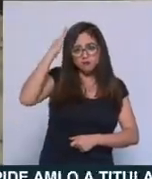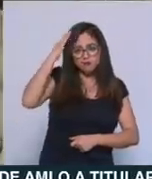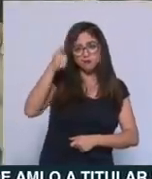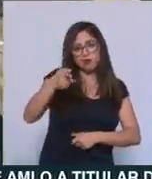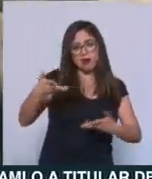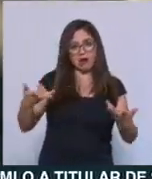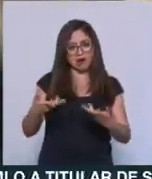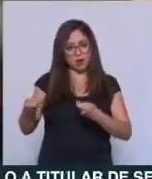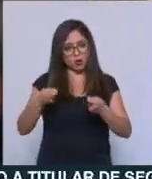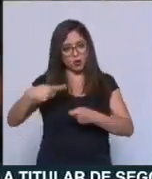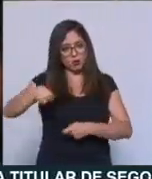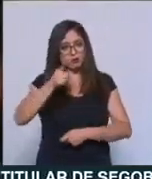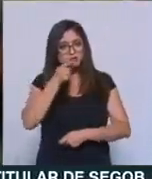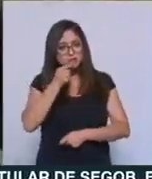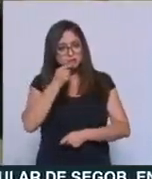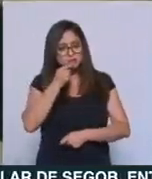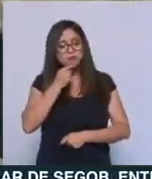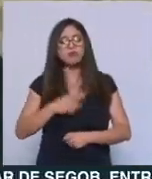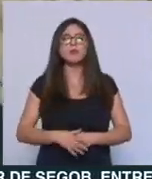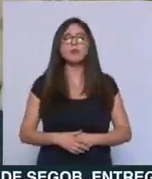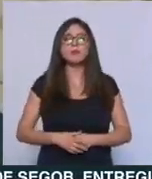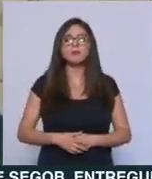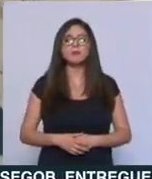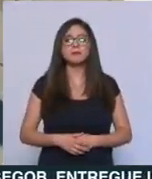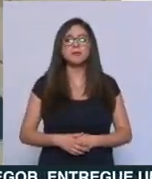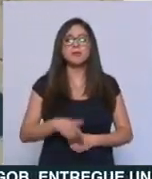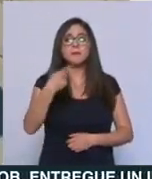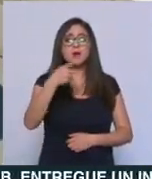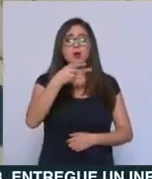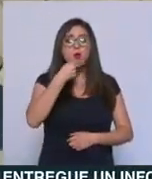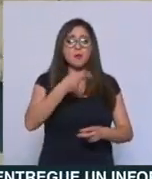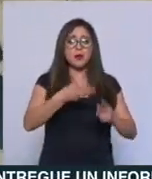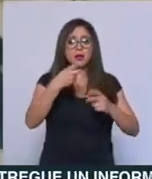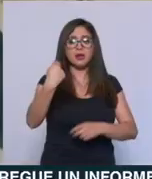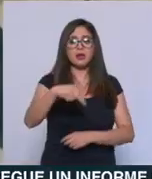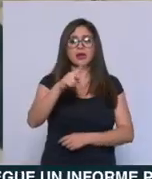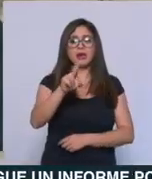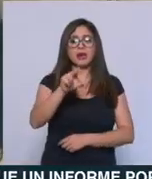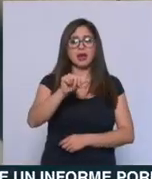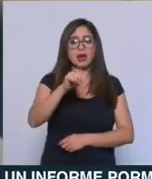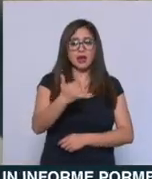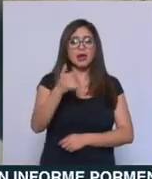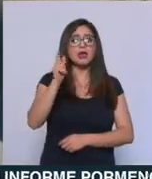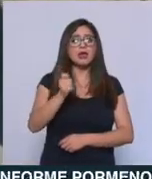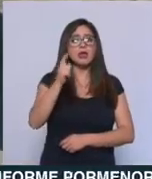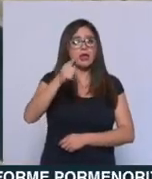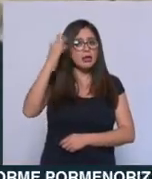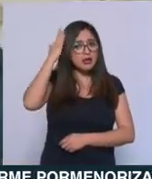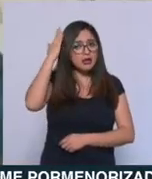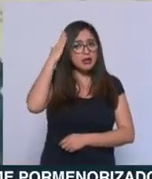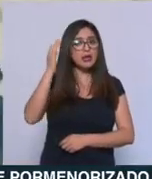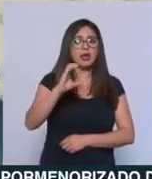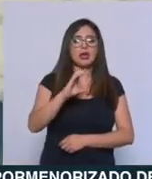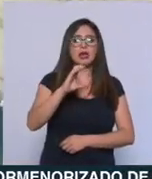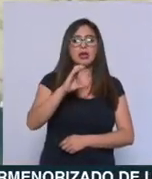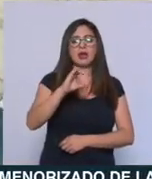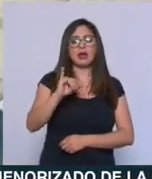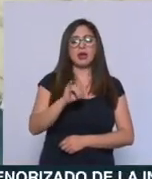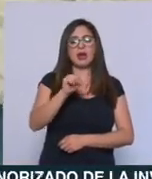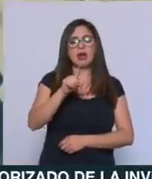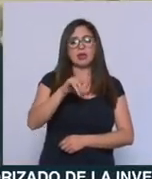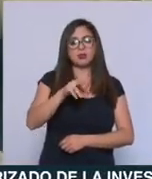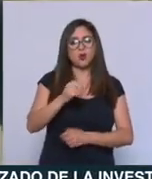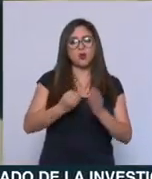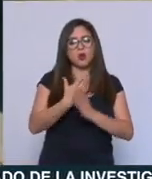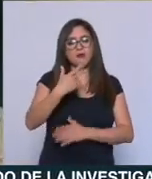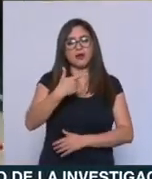caso de el delincuente apodado El Ray, el líder del cártel Jalisco Nueva Generación, que fue